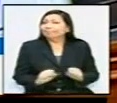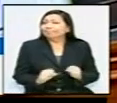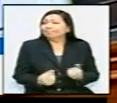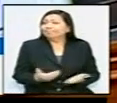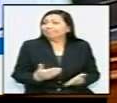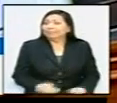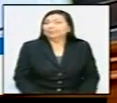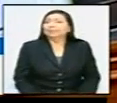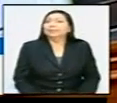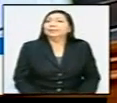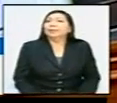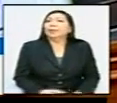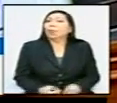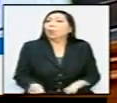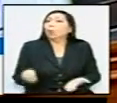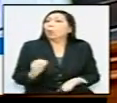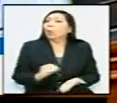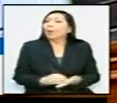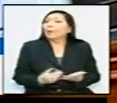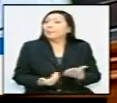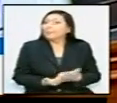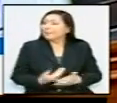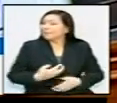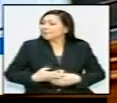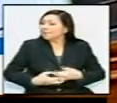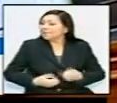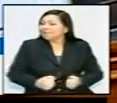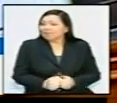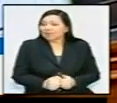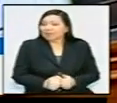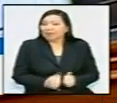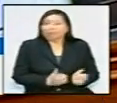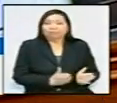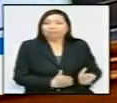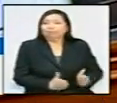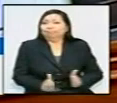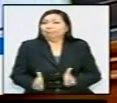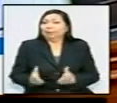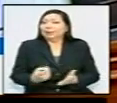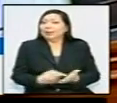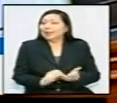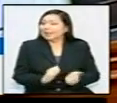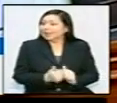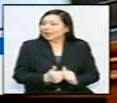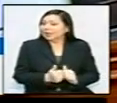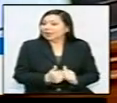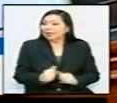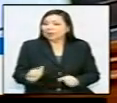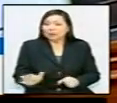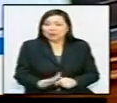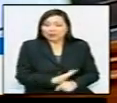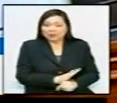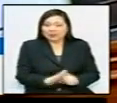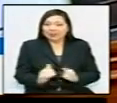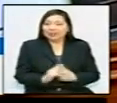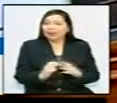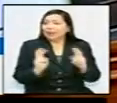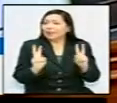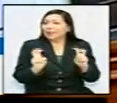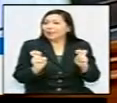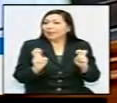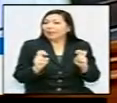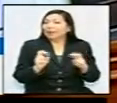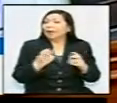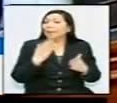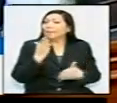Evidentemente, estos nuevos hechos producen una desviación tal que modifica sustancialmente los términos de